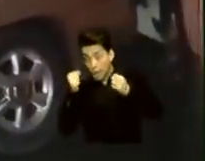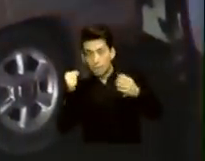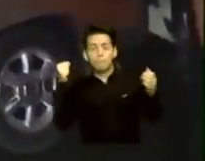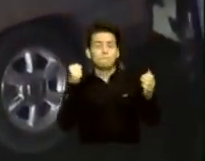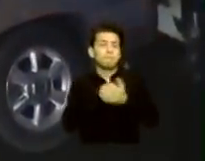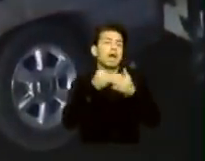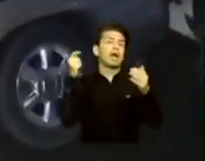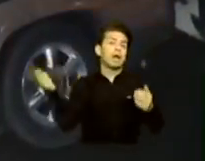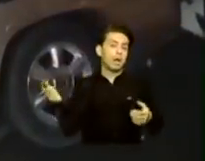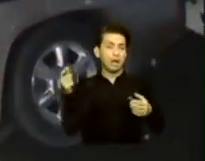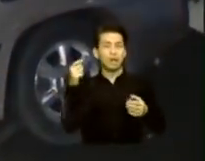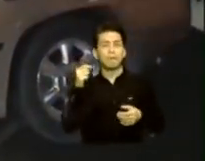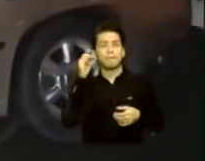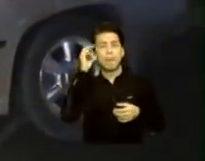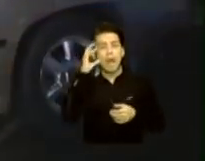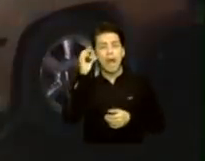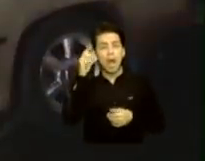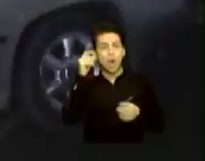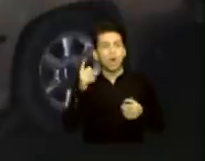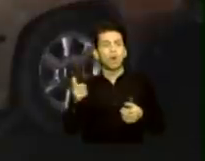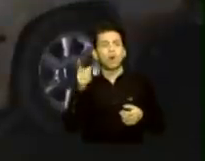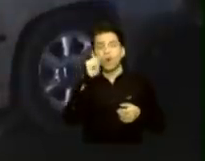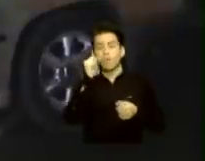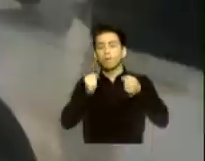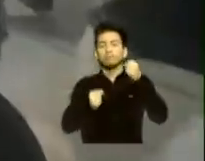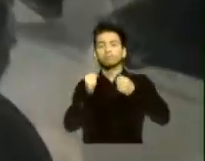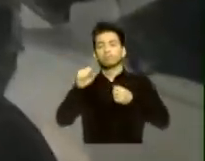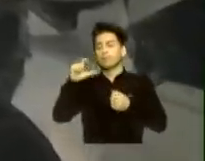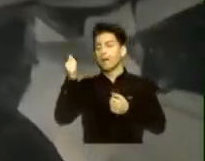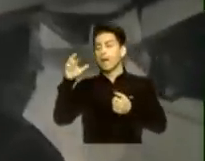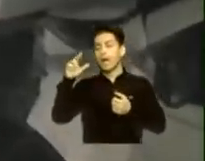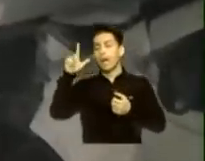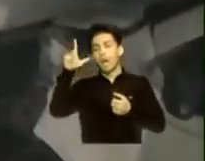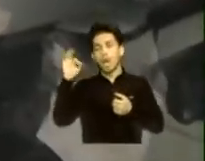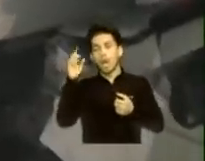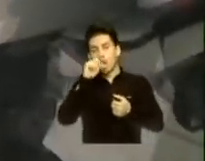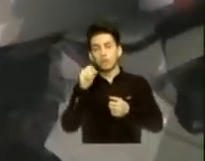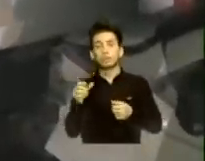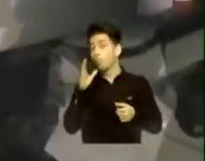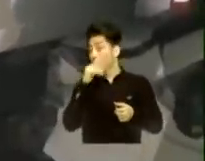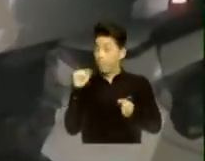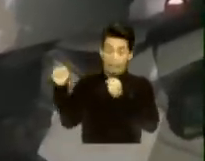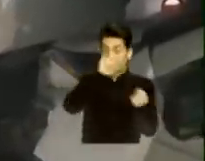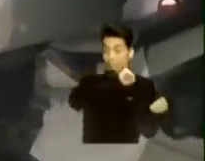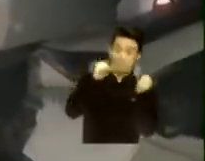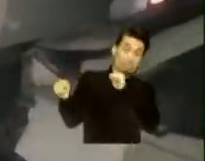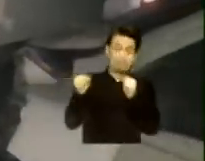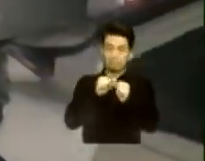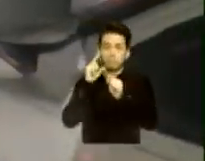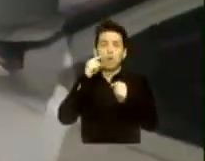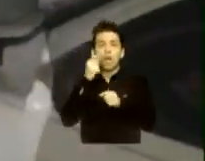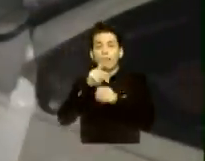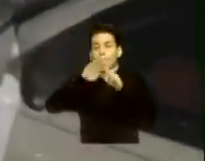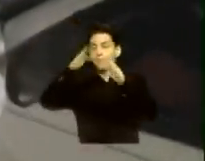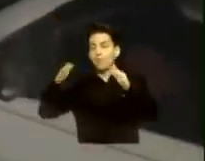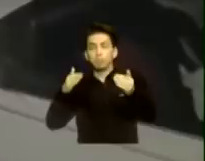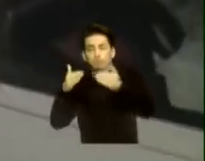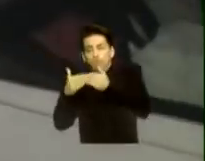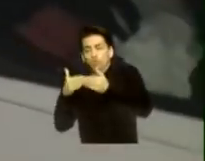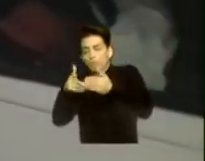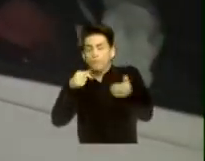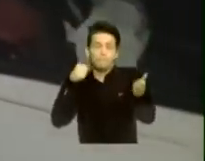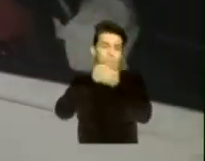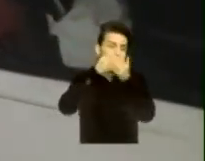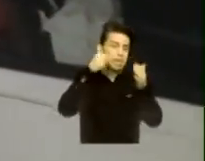color blanco conducido por Carlos Escalante, quien no pudo esquivar al pick-up por la corta distancia que mantenía cuando se registró el